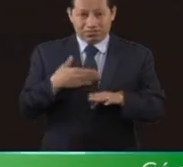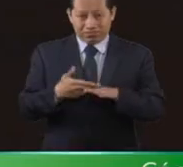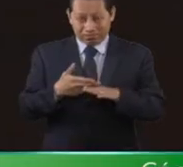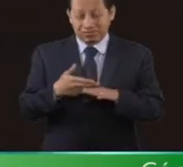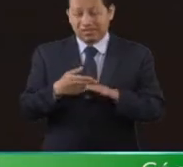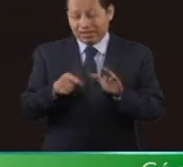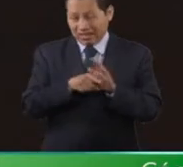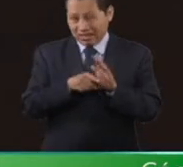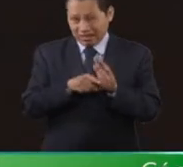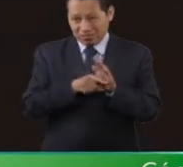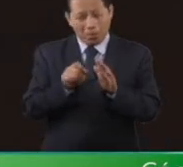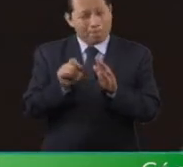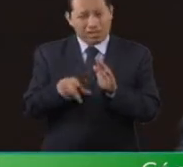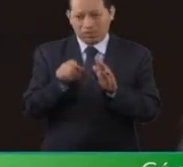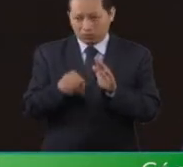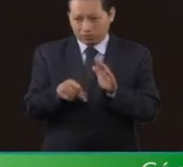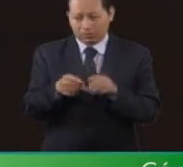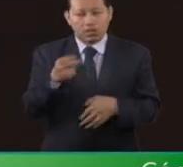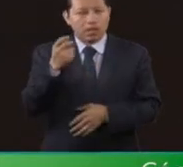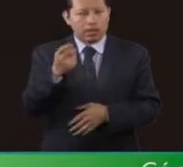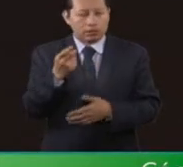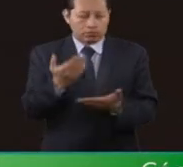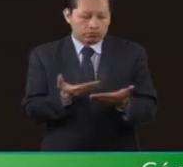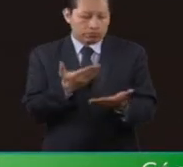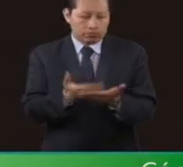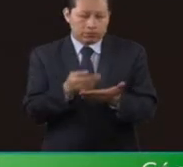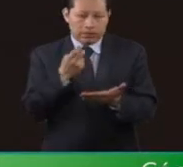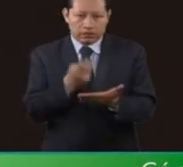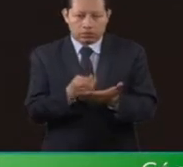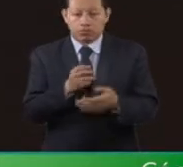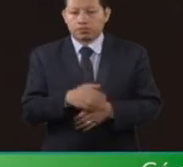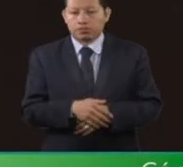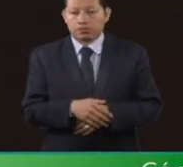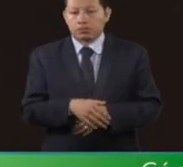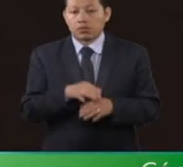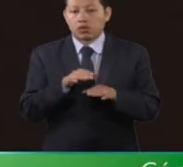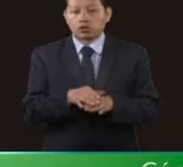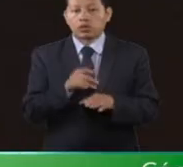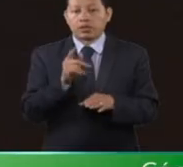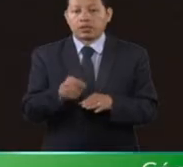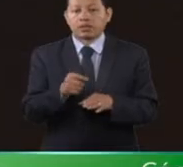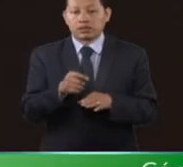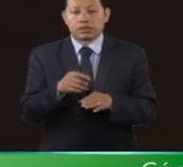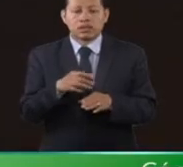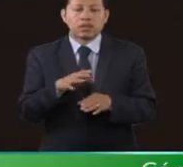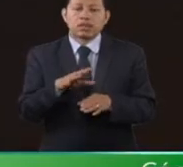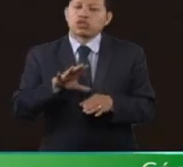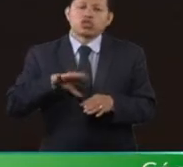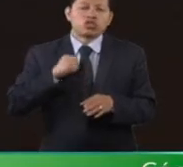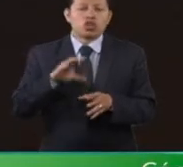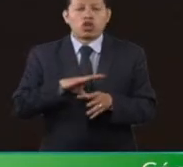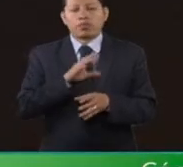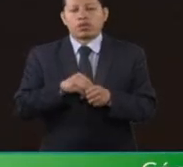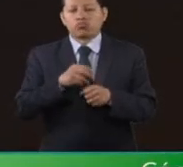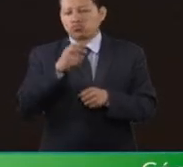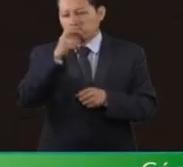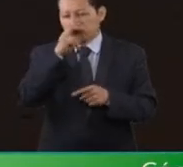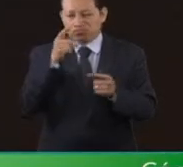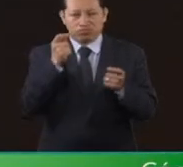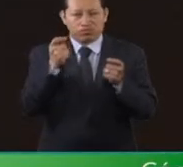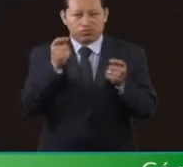eso se trata este dictamen sobre el poder absoluto. Bien se ha dicho